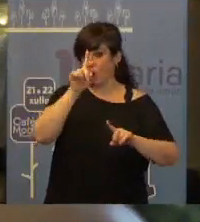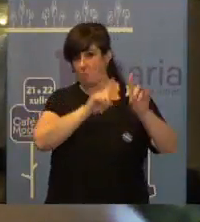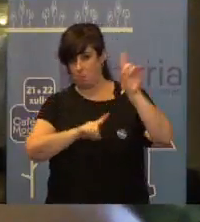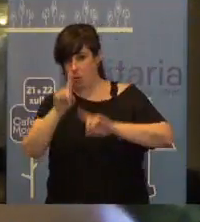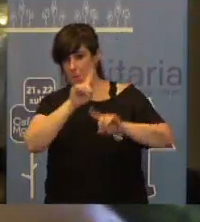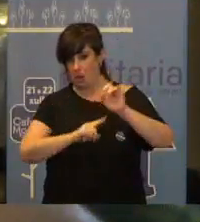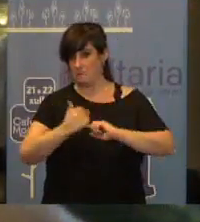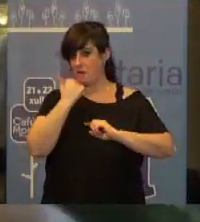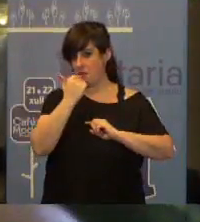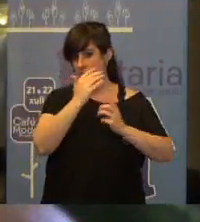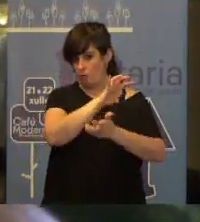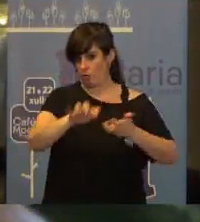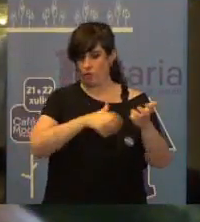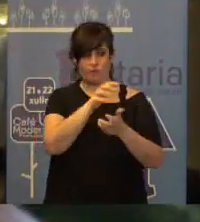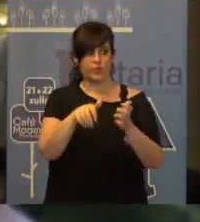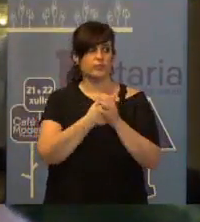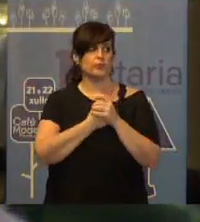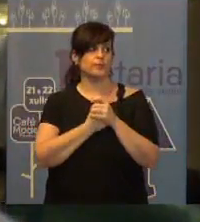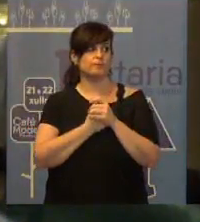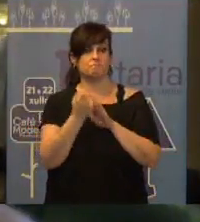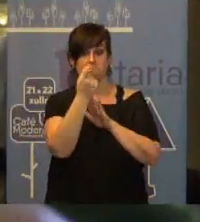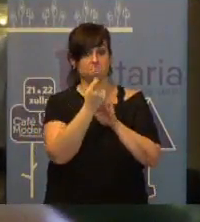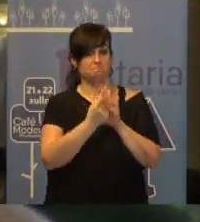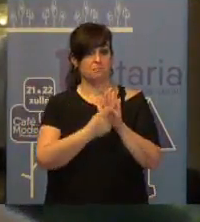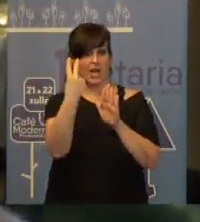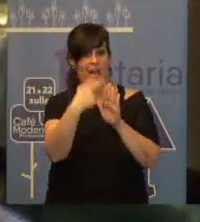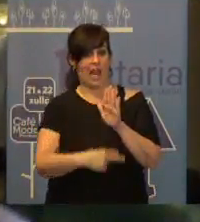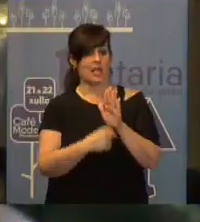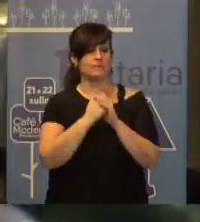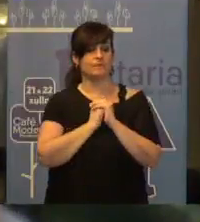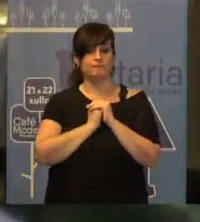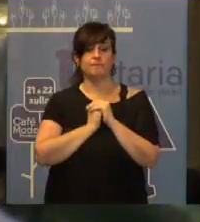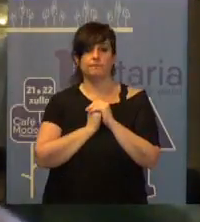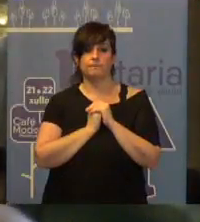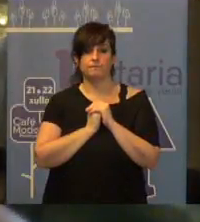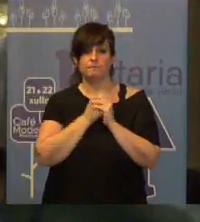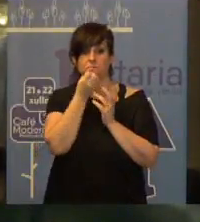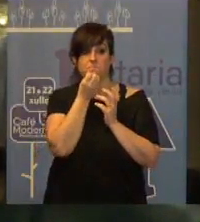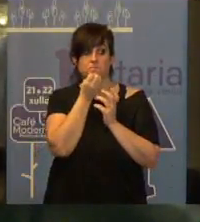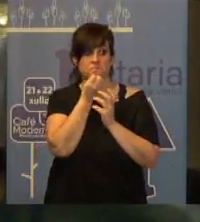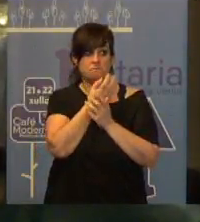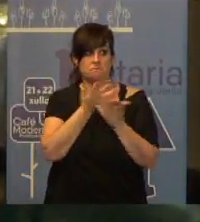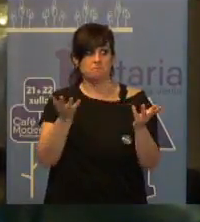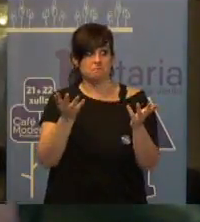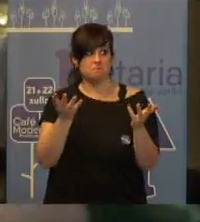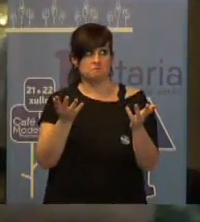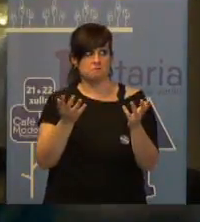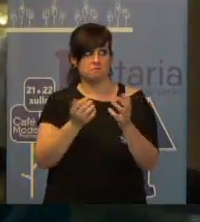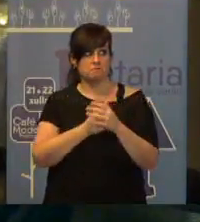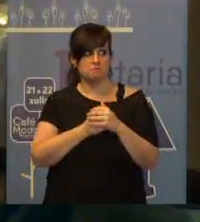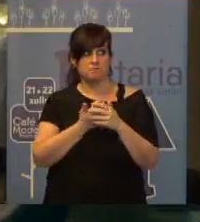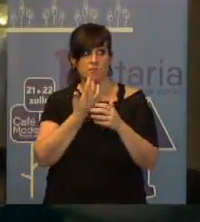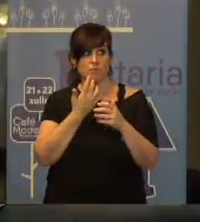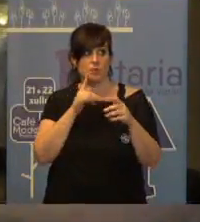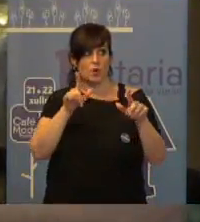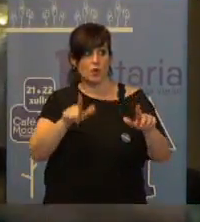etc. Política de comunicación definida compartida, en fin, cambiar as élites locales, por chamar as élites locales